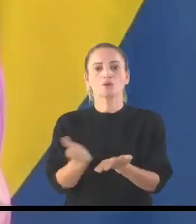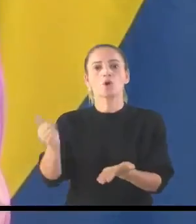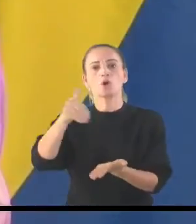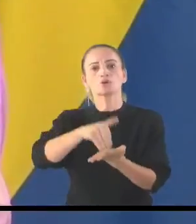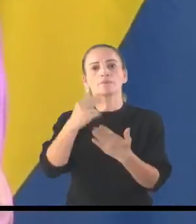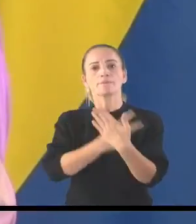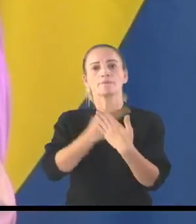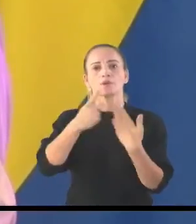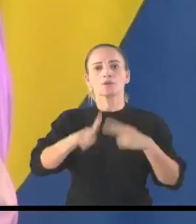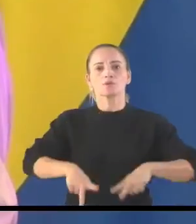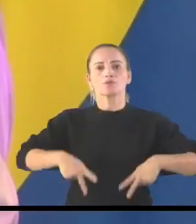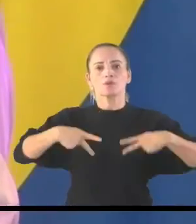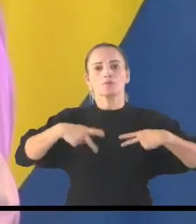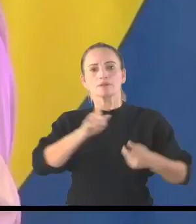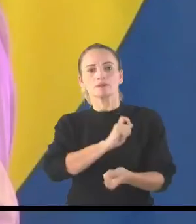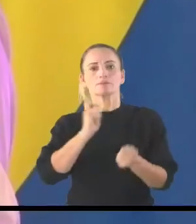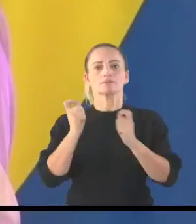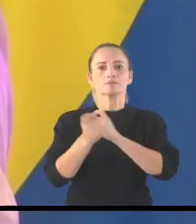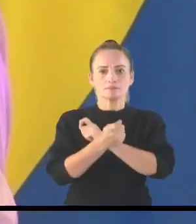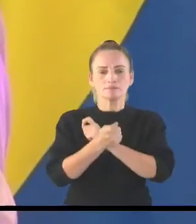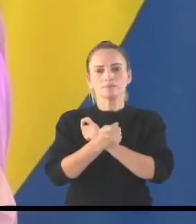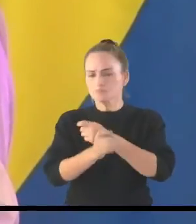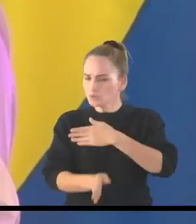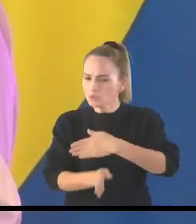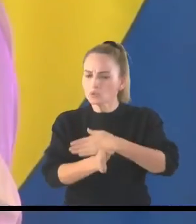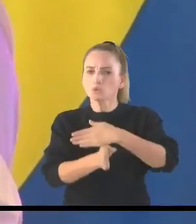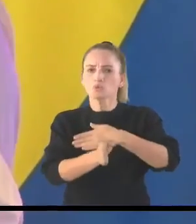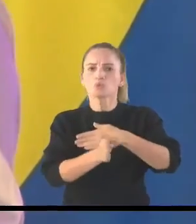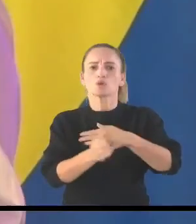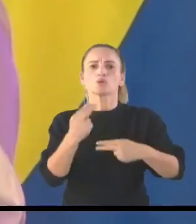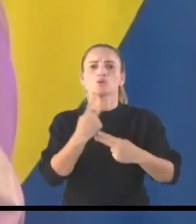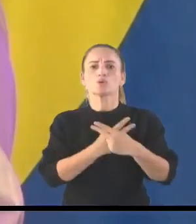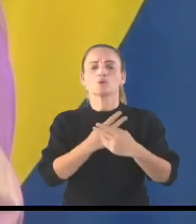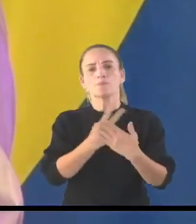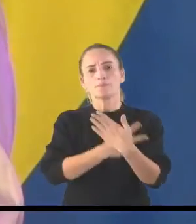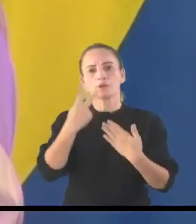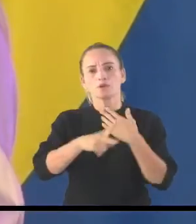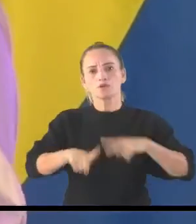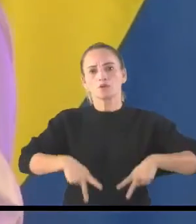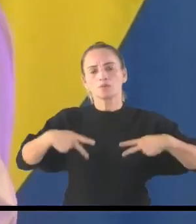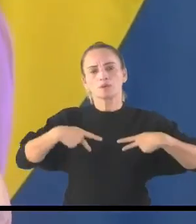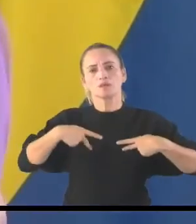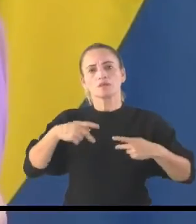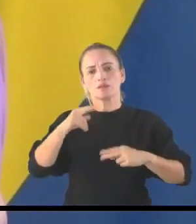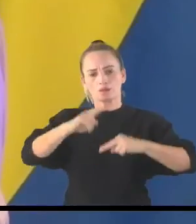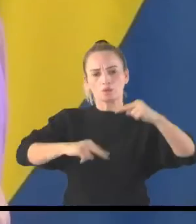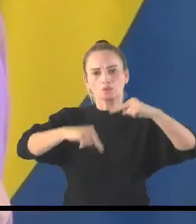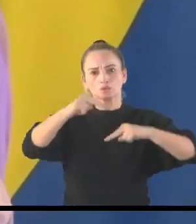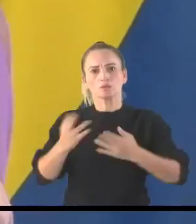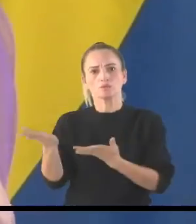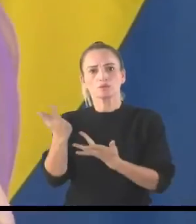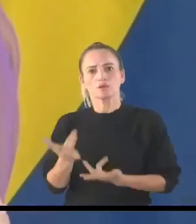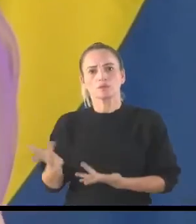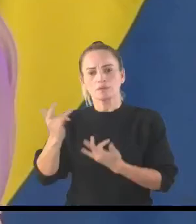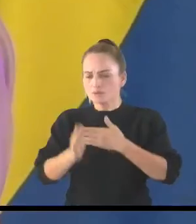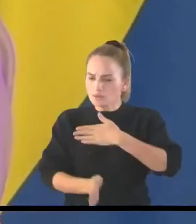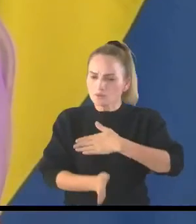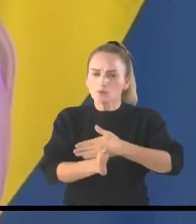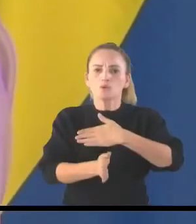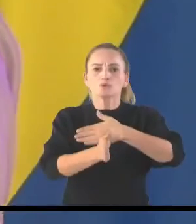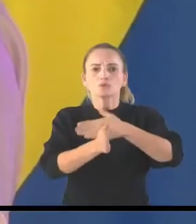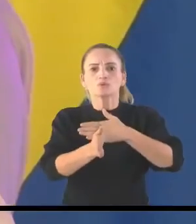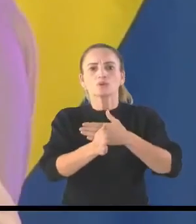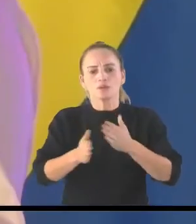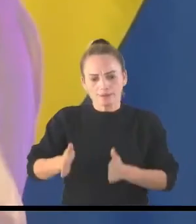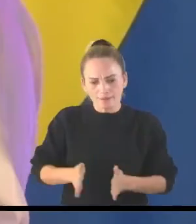un proyecto de vida, a seguir construyendo sus sueños, sus esperanzas, a seguir